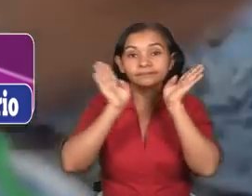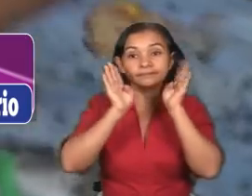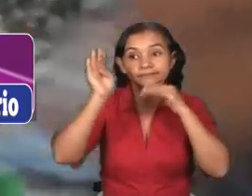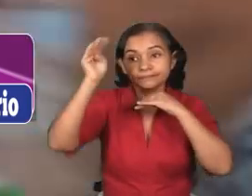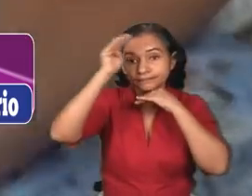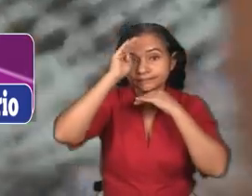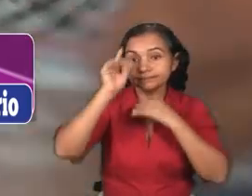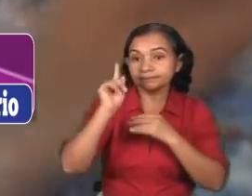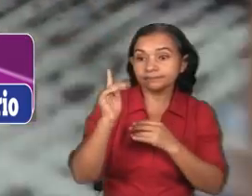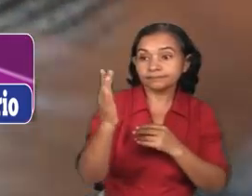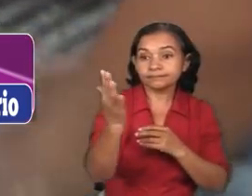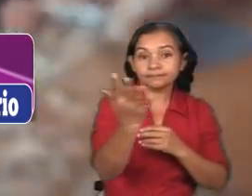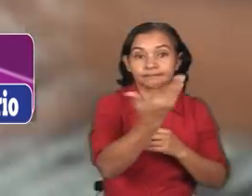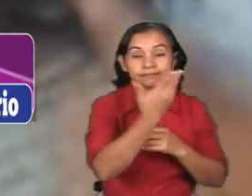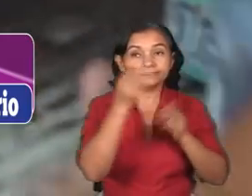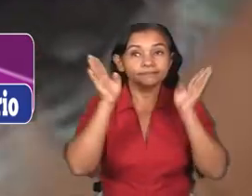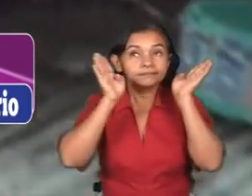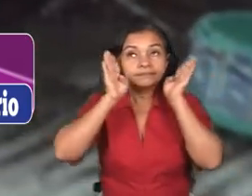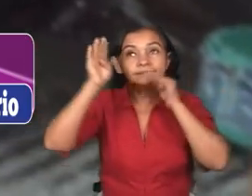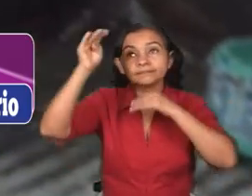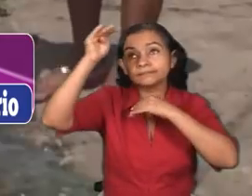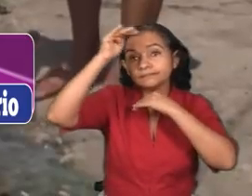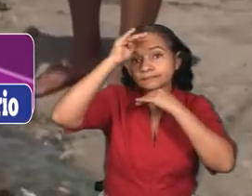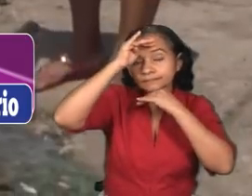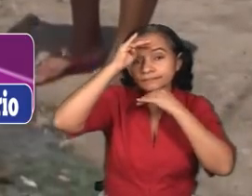revierte todo el proceso de privatización, y